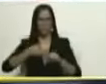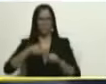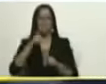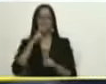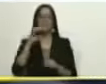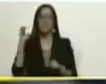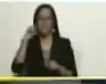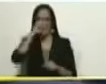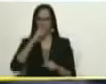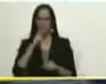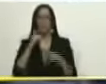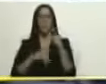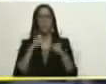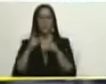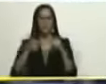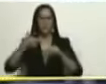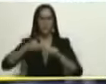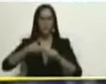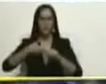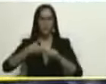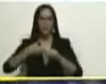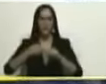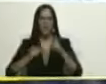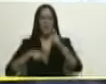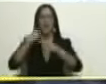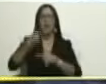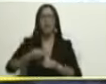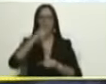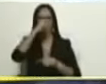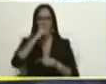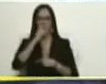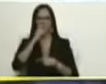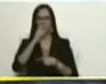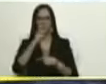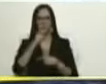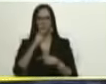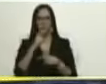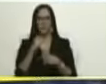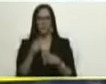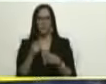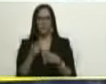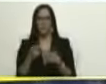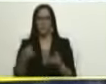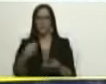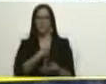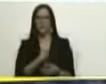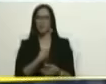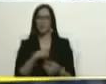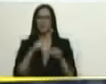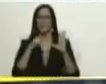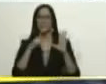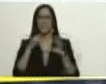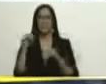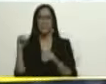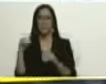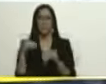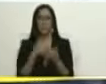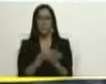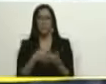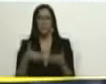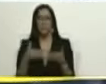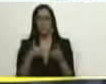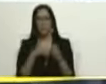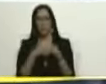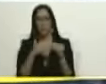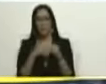años productor de petróleo, al otro año ingresos de 700 millones de dólares.